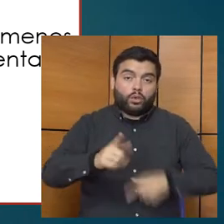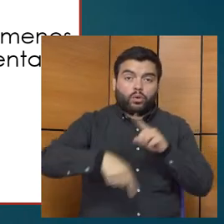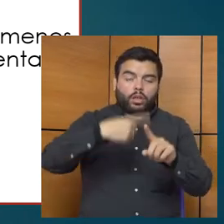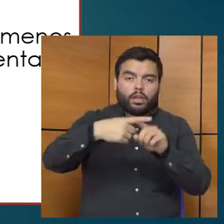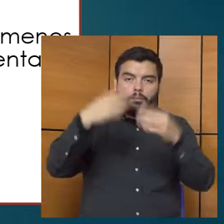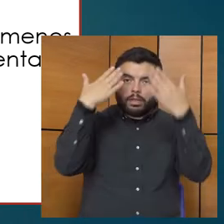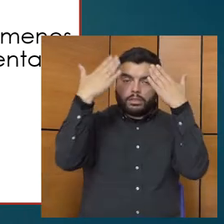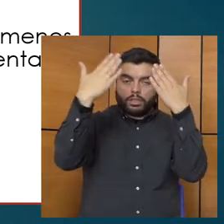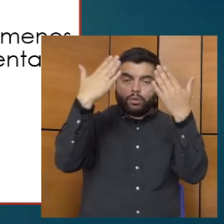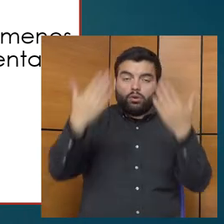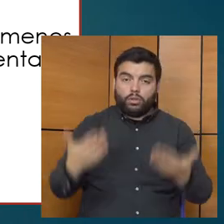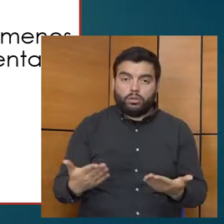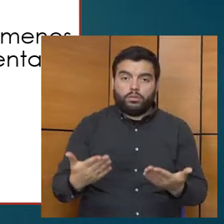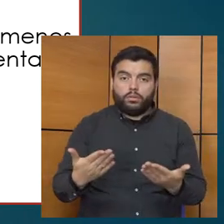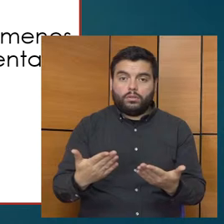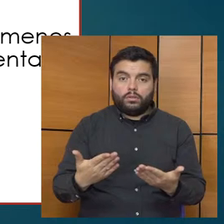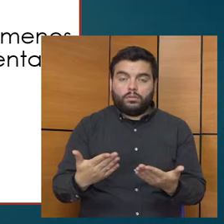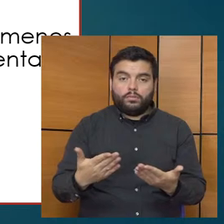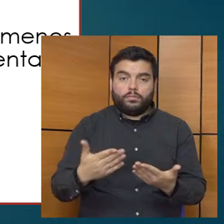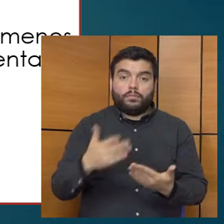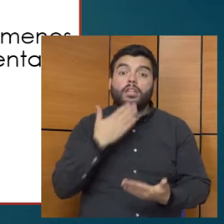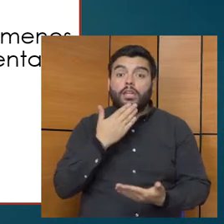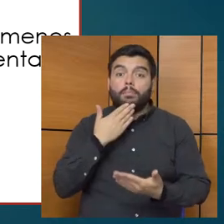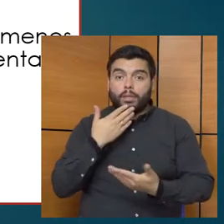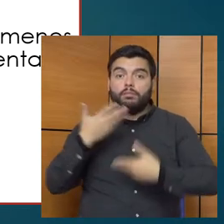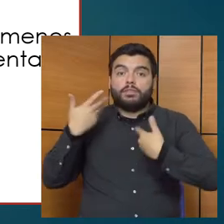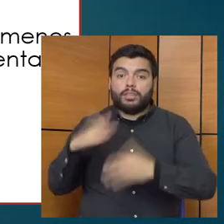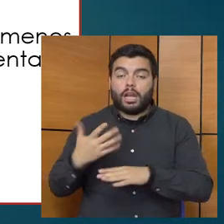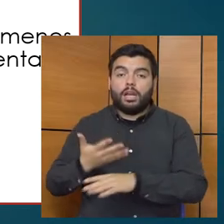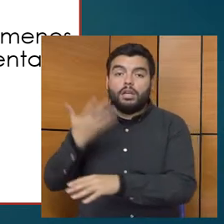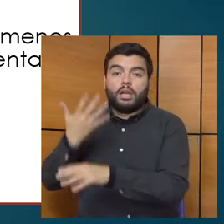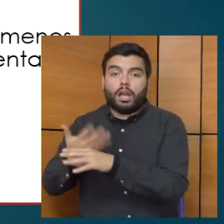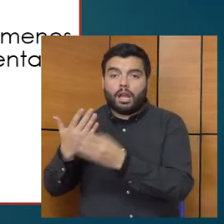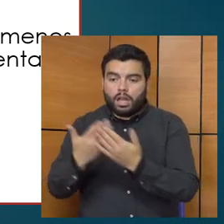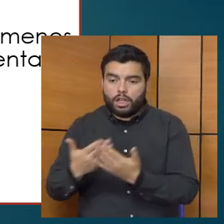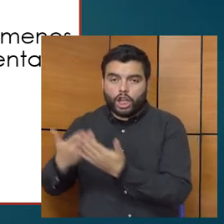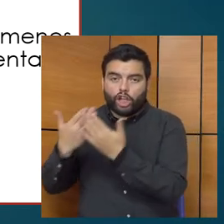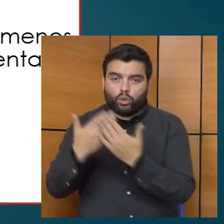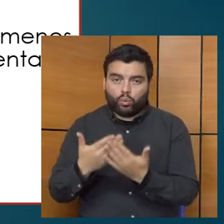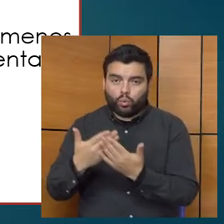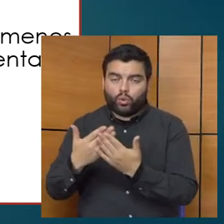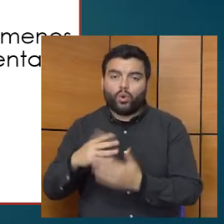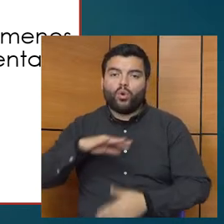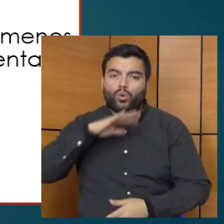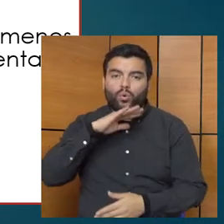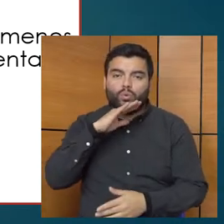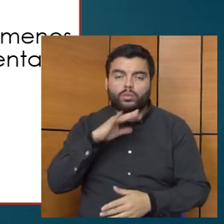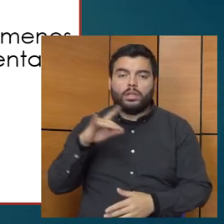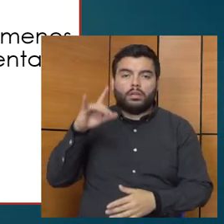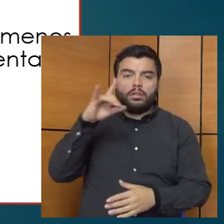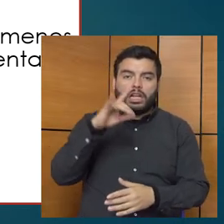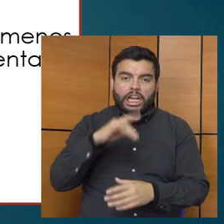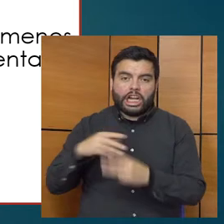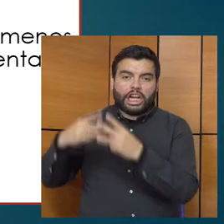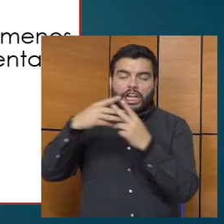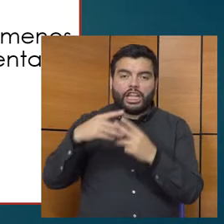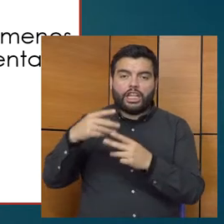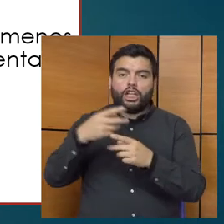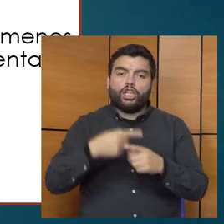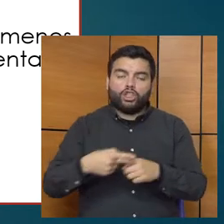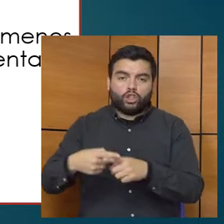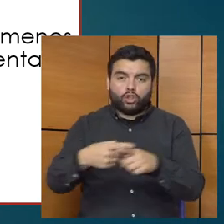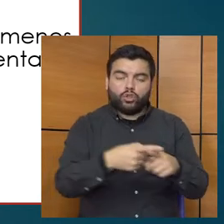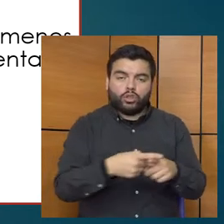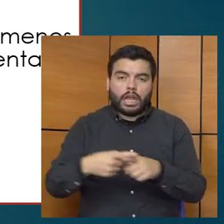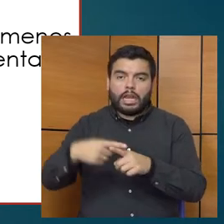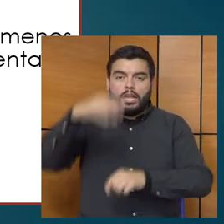También hay estudios que indican que las personas que hacen mayor uso de redes sociales tienden a presentar menos patologías